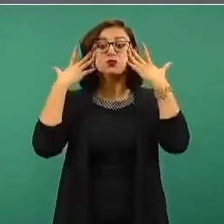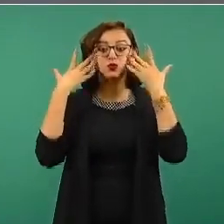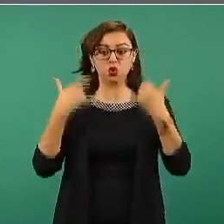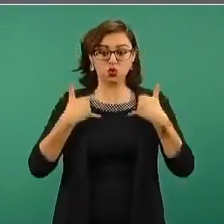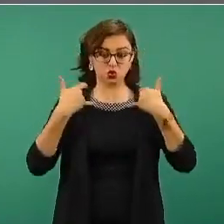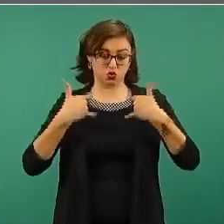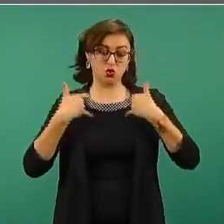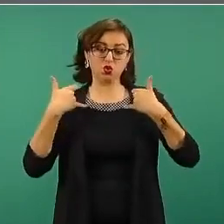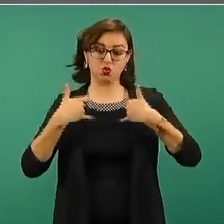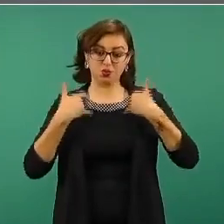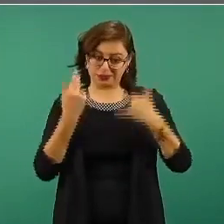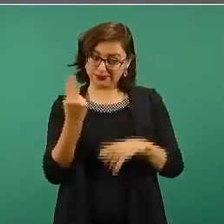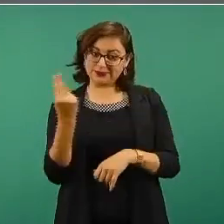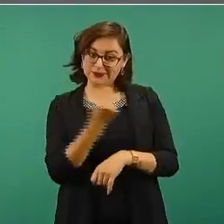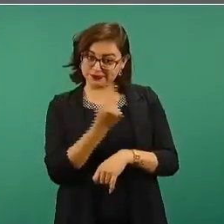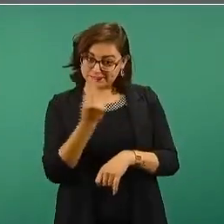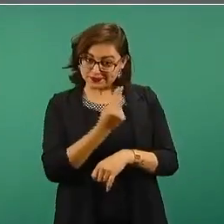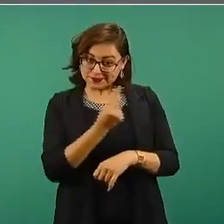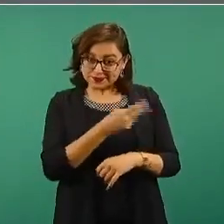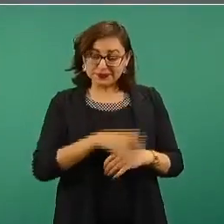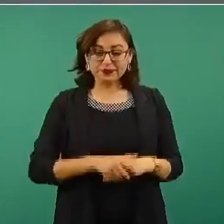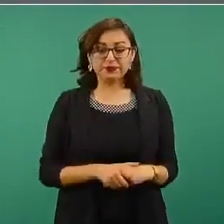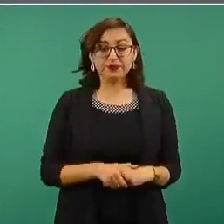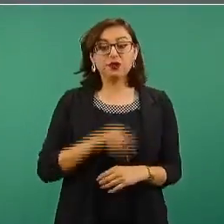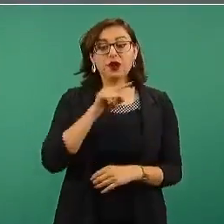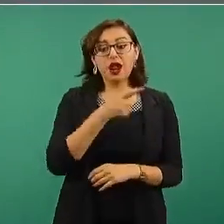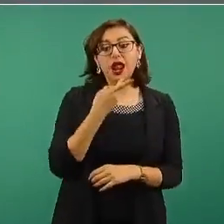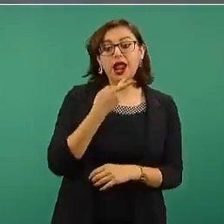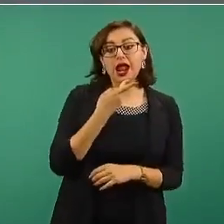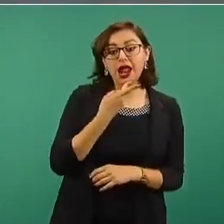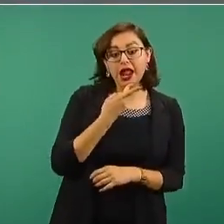¿sí? Tienes que hablar así.